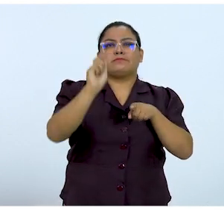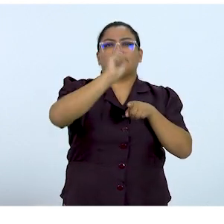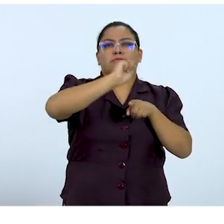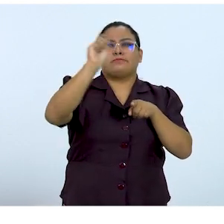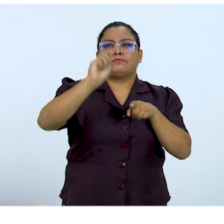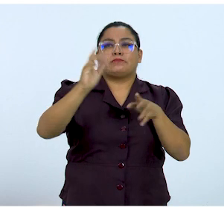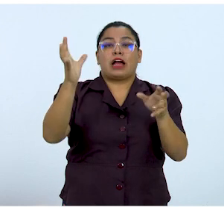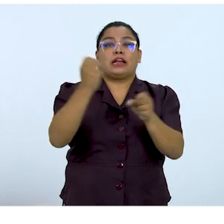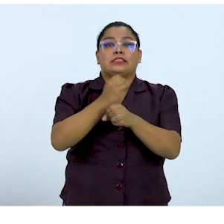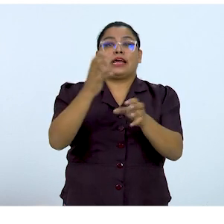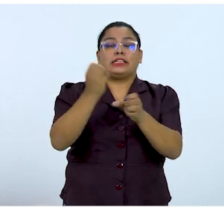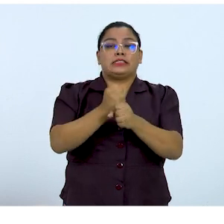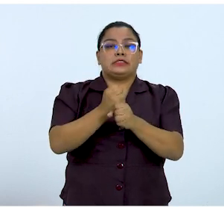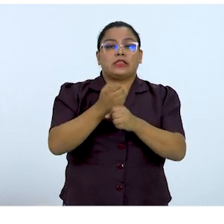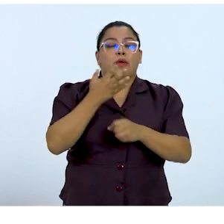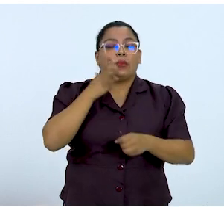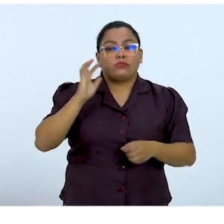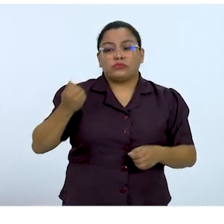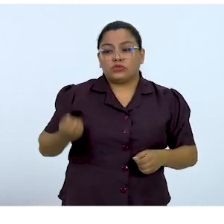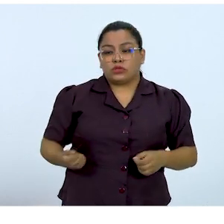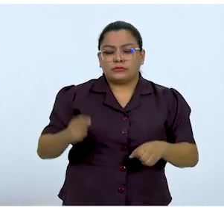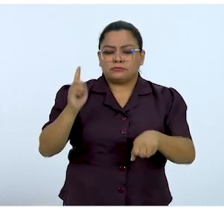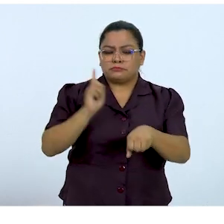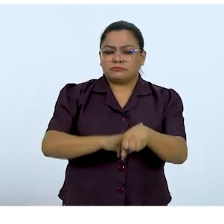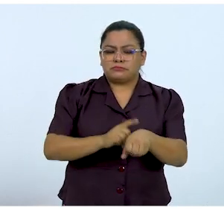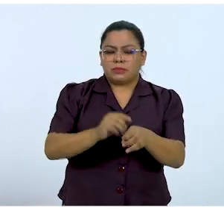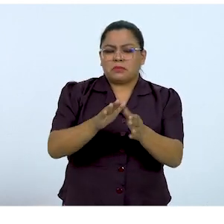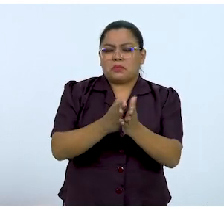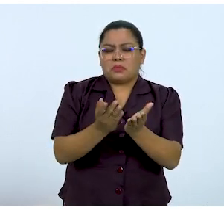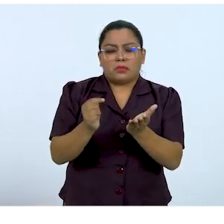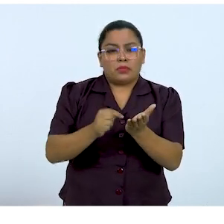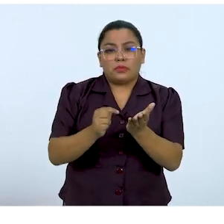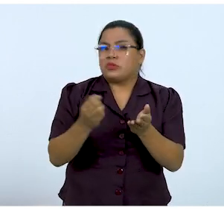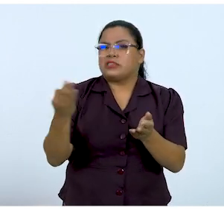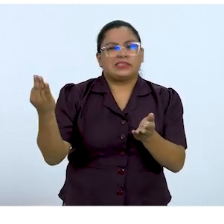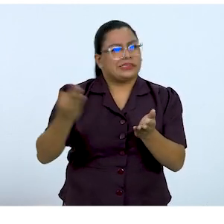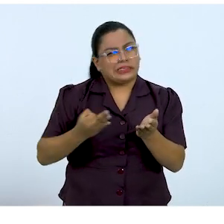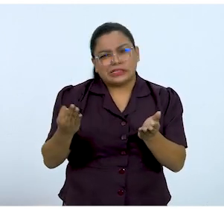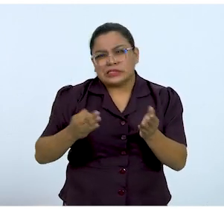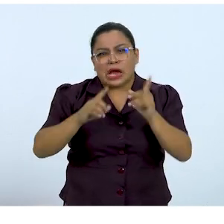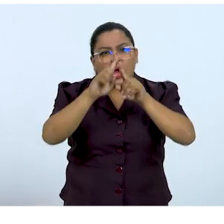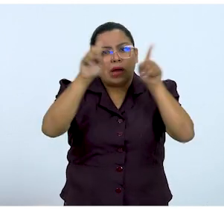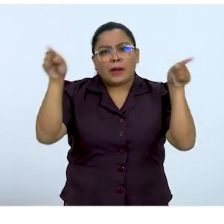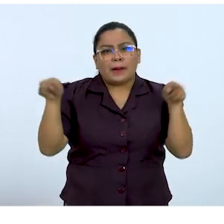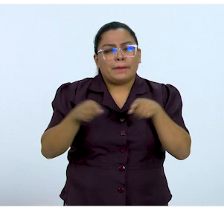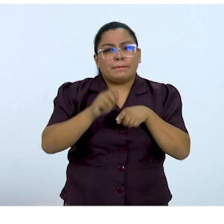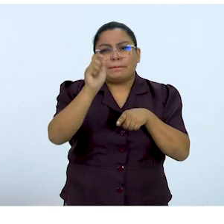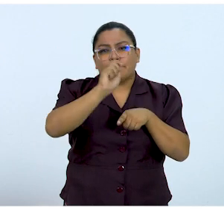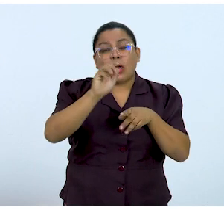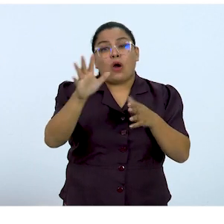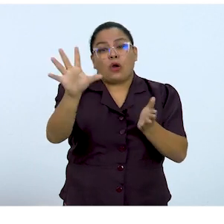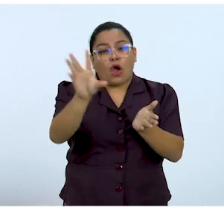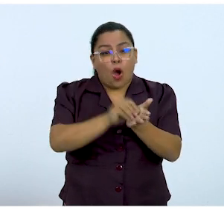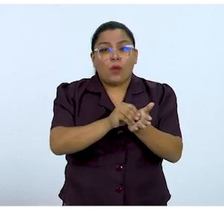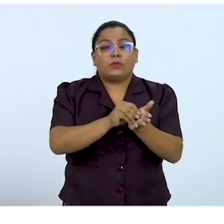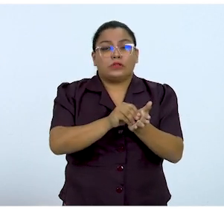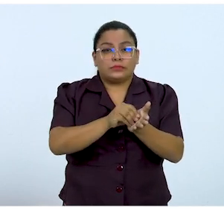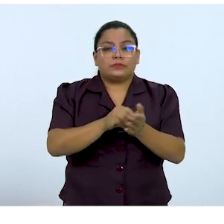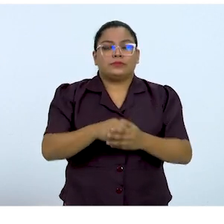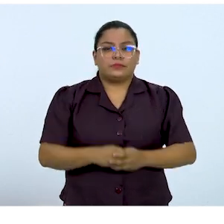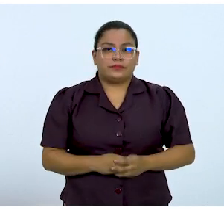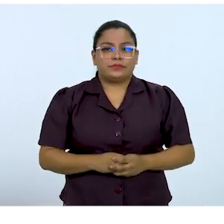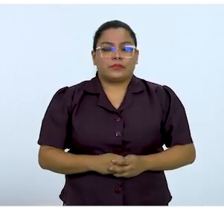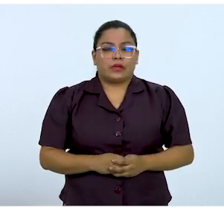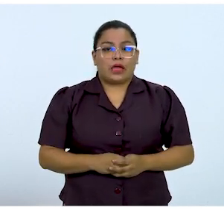el analiza resumido. Si el estudiante tiene todo el tiempo el libro de texto, no es necesario que lo escriba en su cuaderno de apuntes.